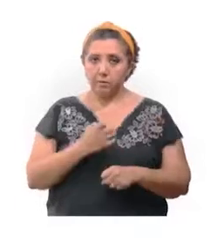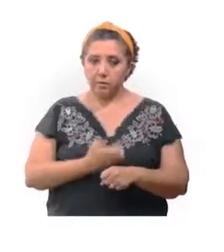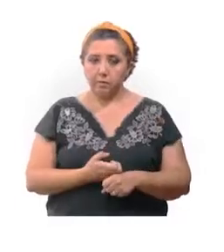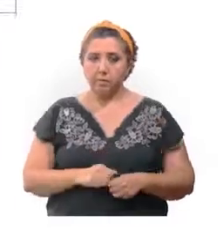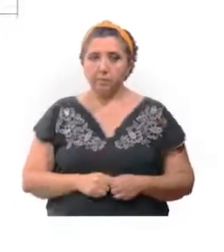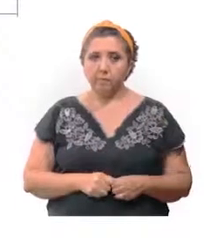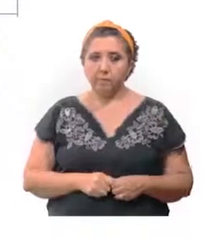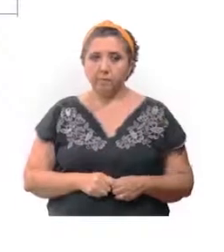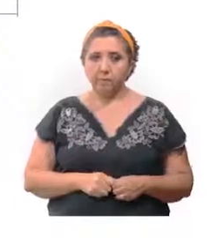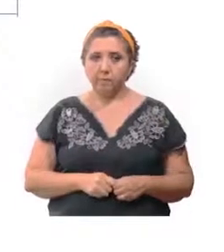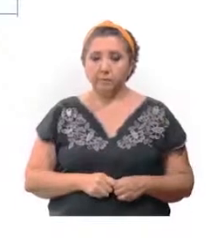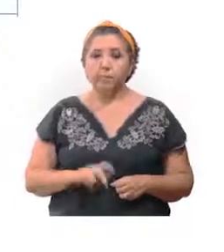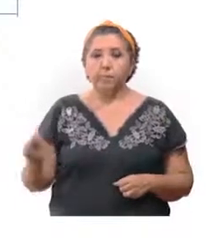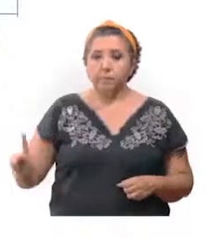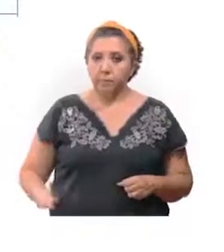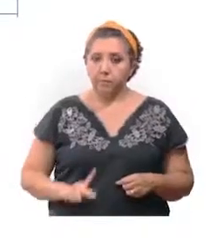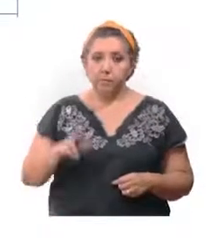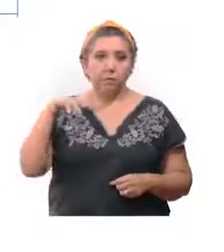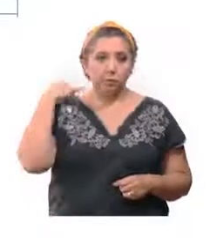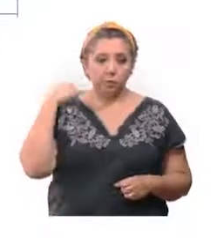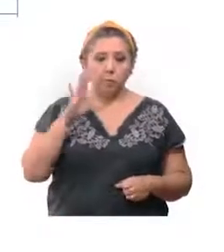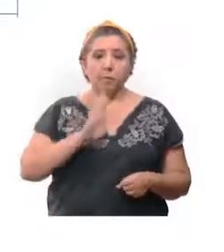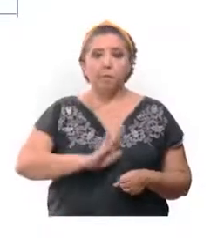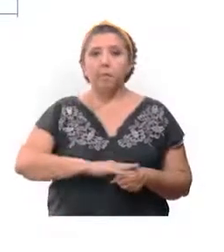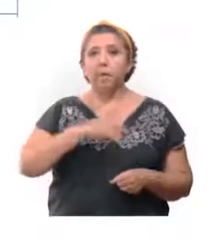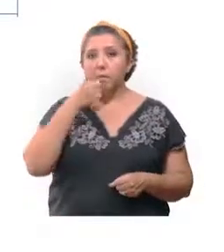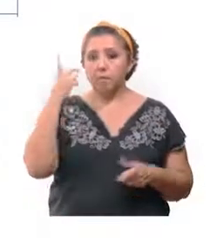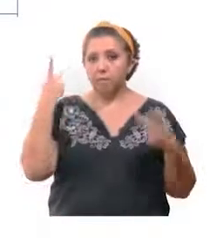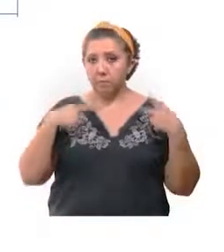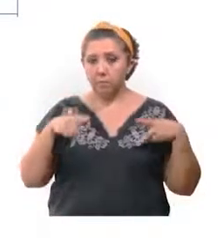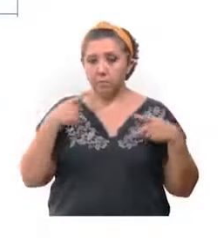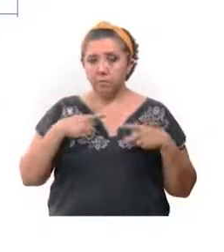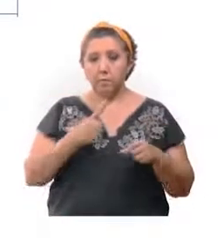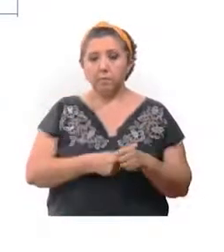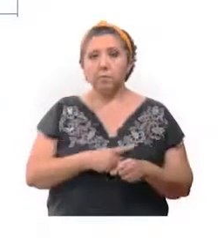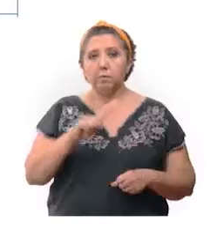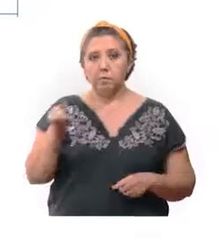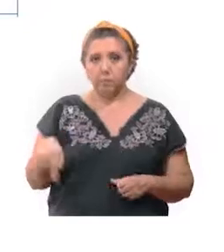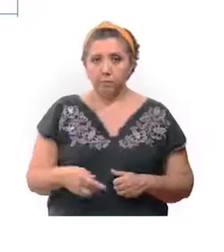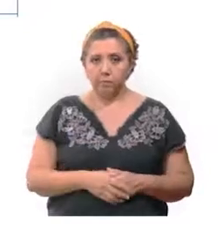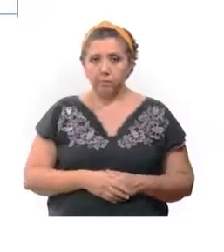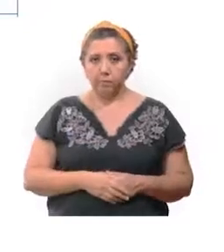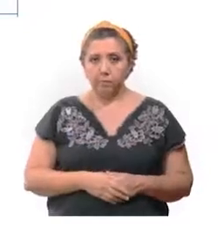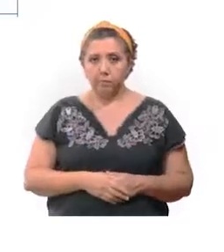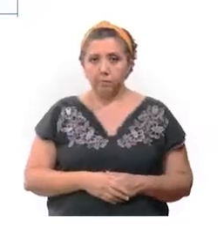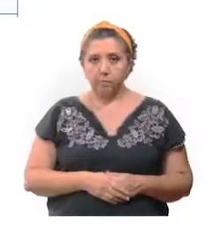estado. Los municipios de Yucatán con mayor número de personas contagiadas son